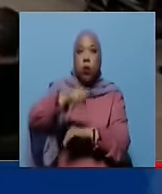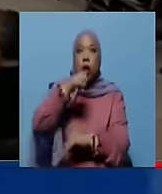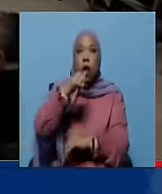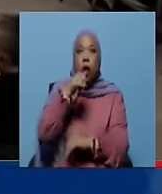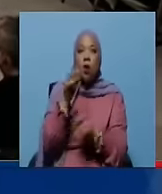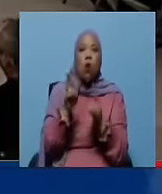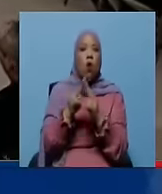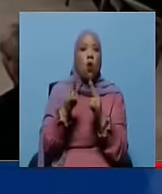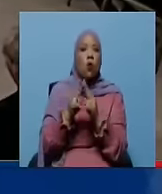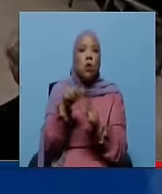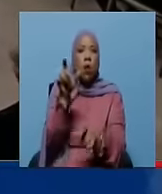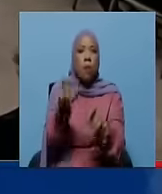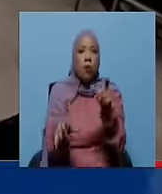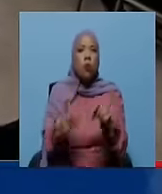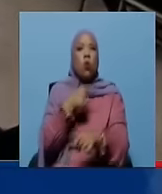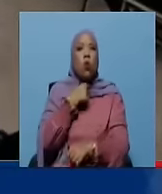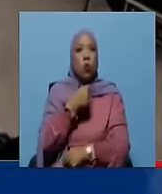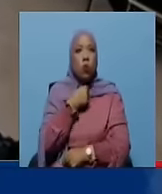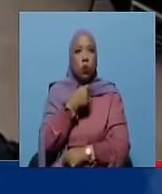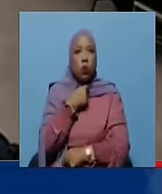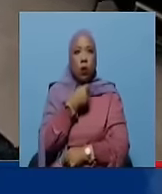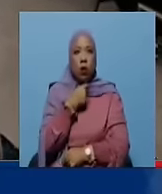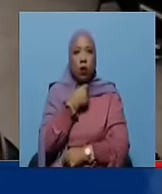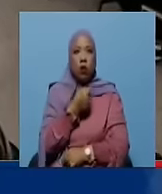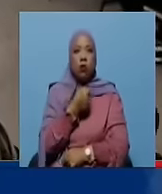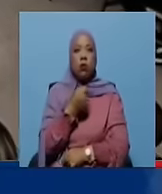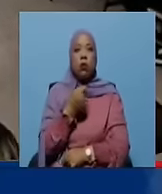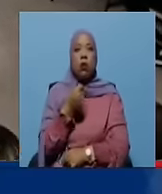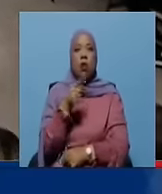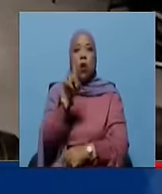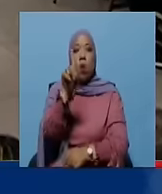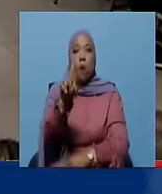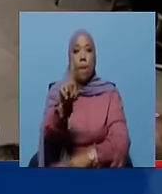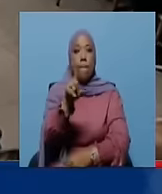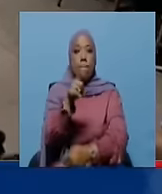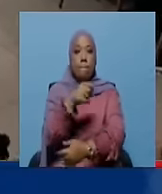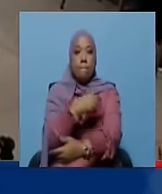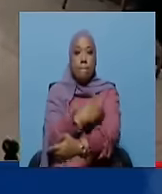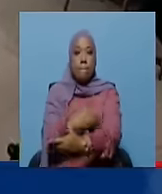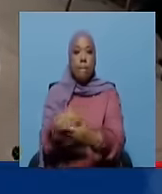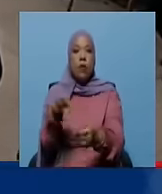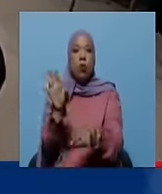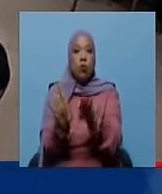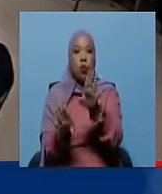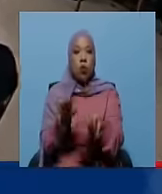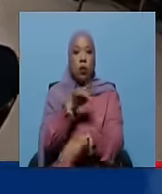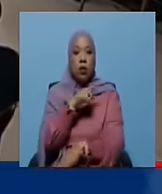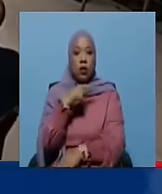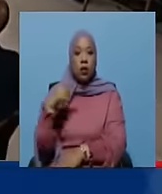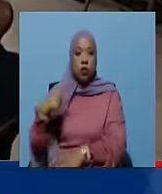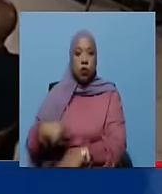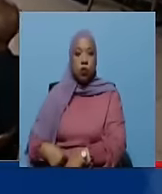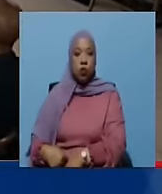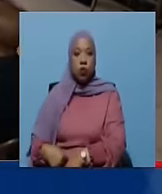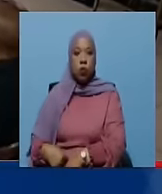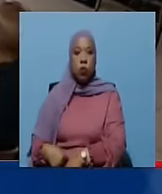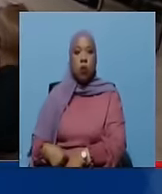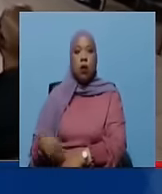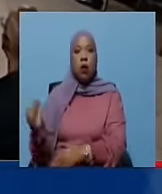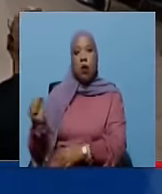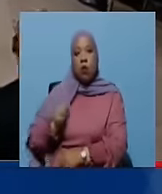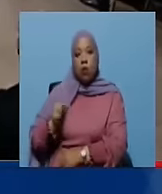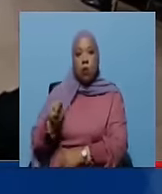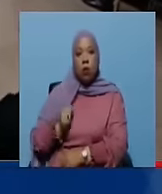conocido. ¿Cómo le gustaría al millón de turistas chinos que tenemos que